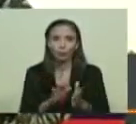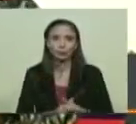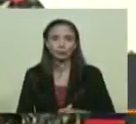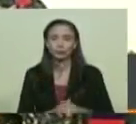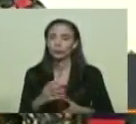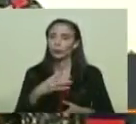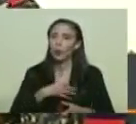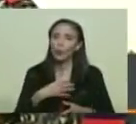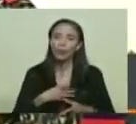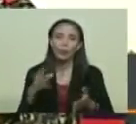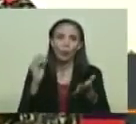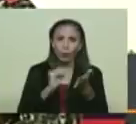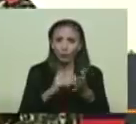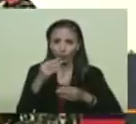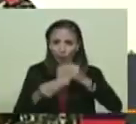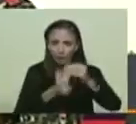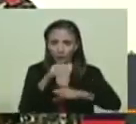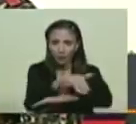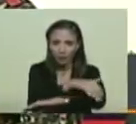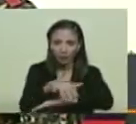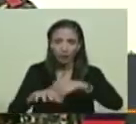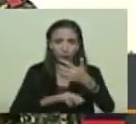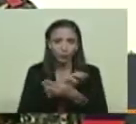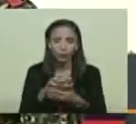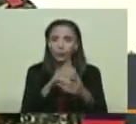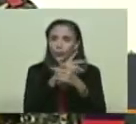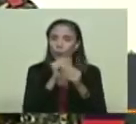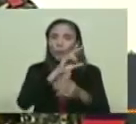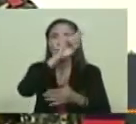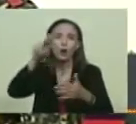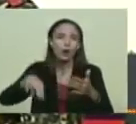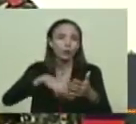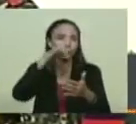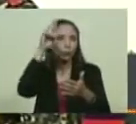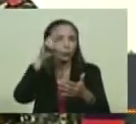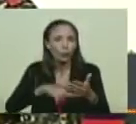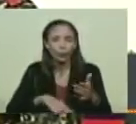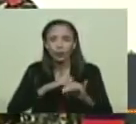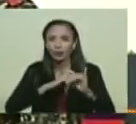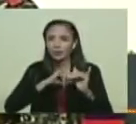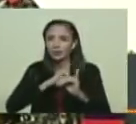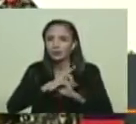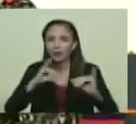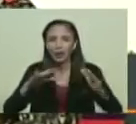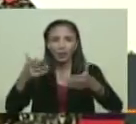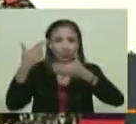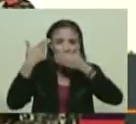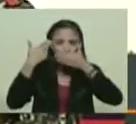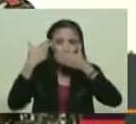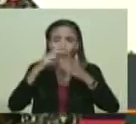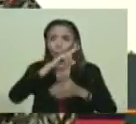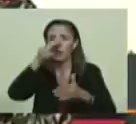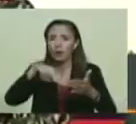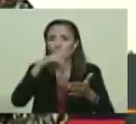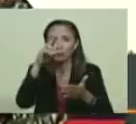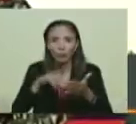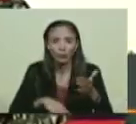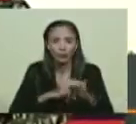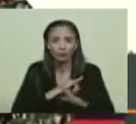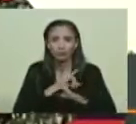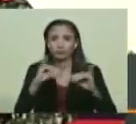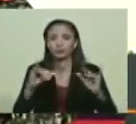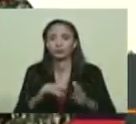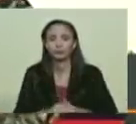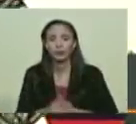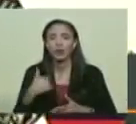lo podemos permitir. Más nunca guarimba, más nunca terrorismo. Y para